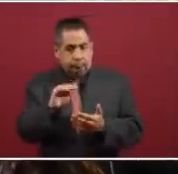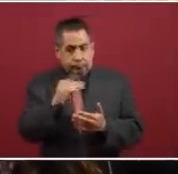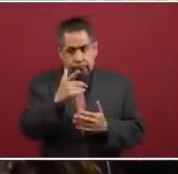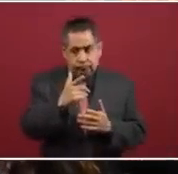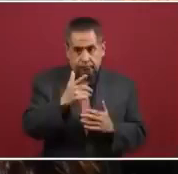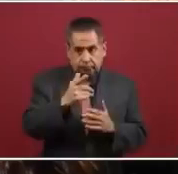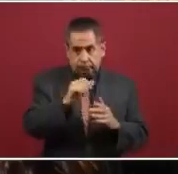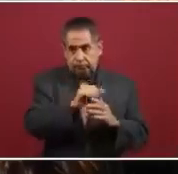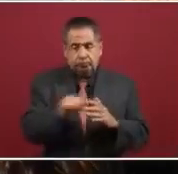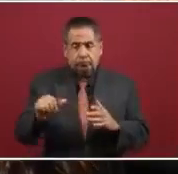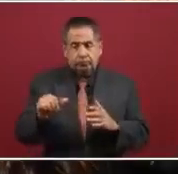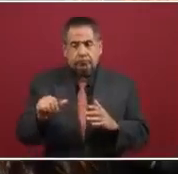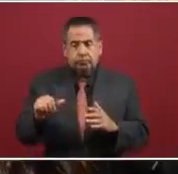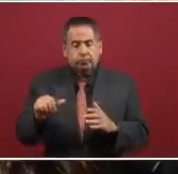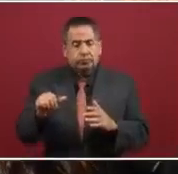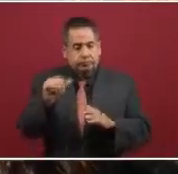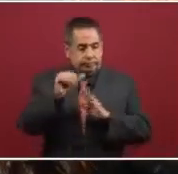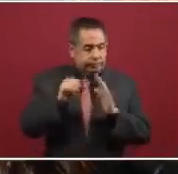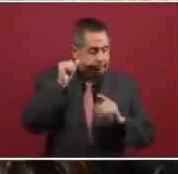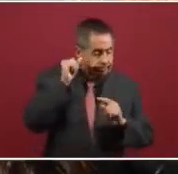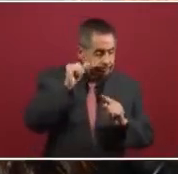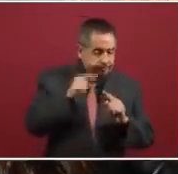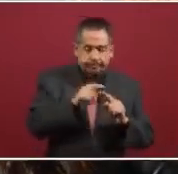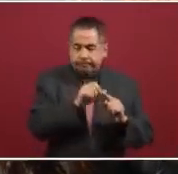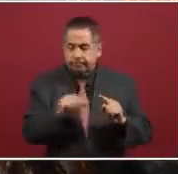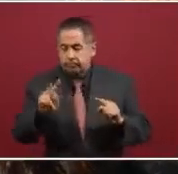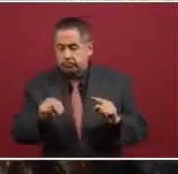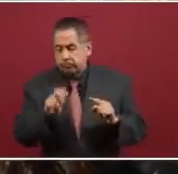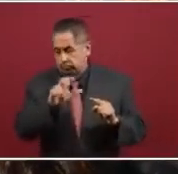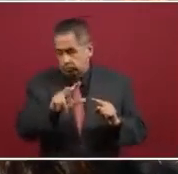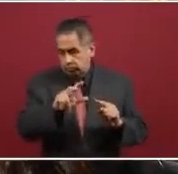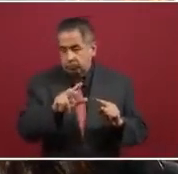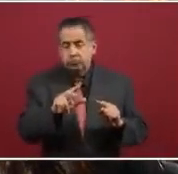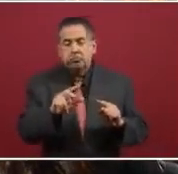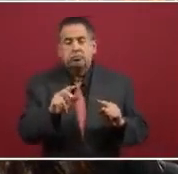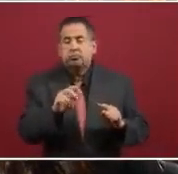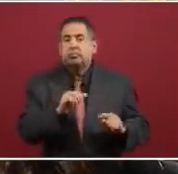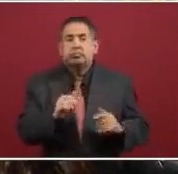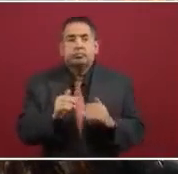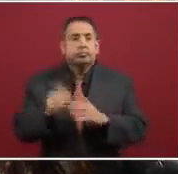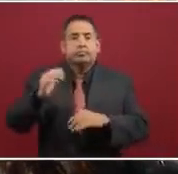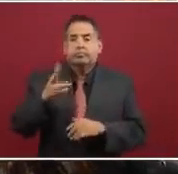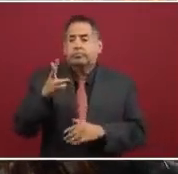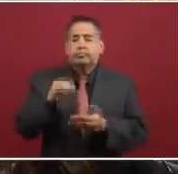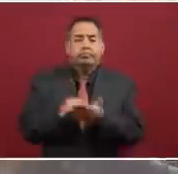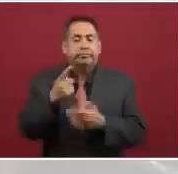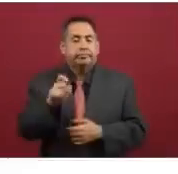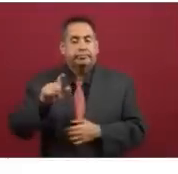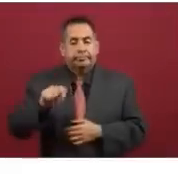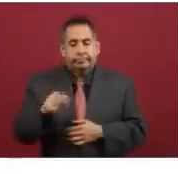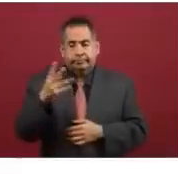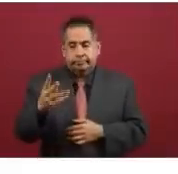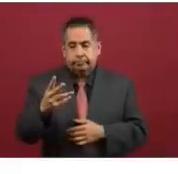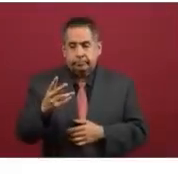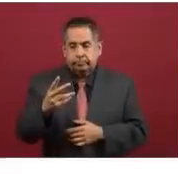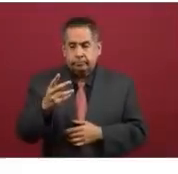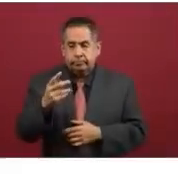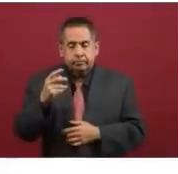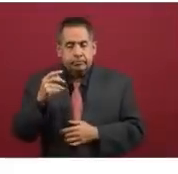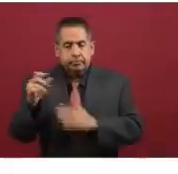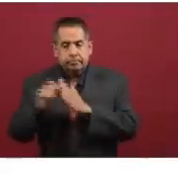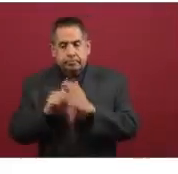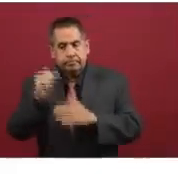5.597 para el mes de abril de 2018 a 3.174 para el mes de